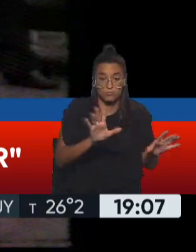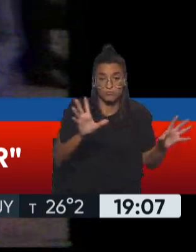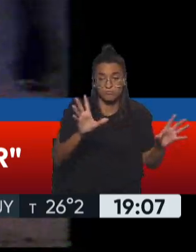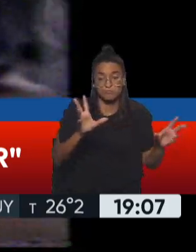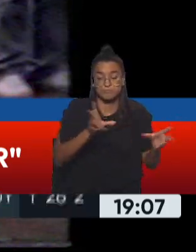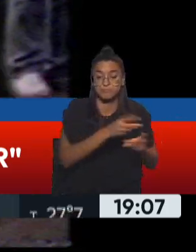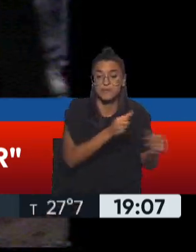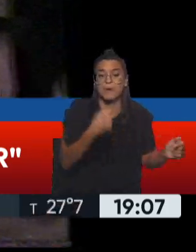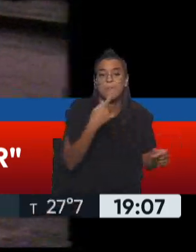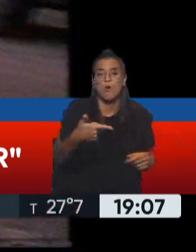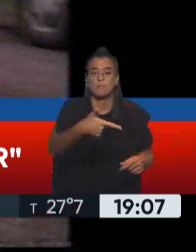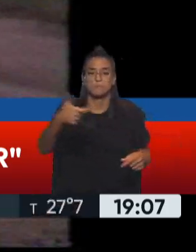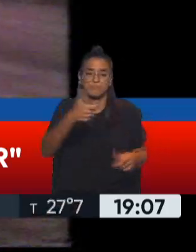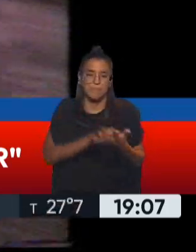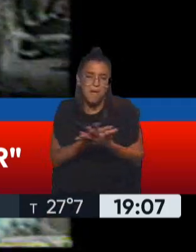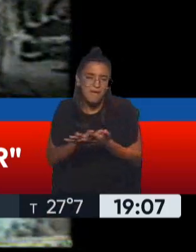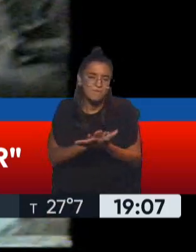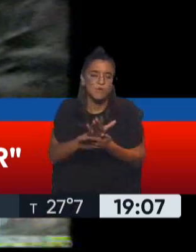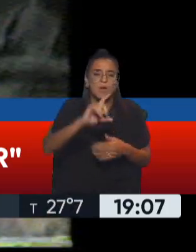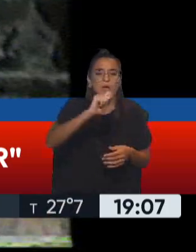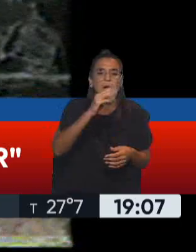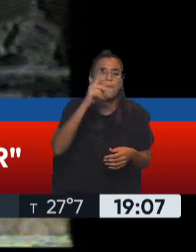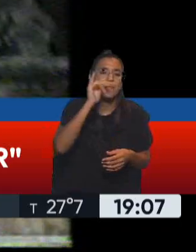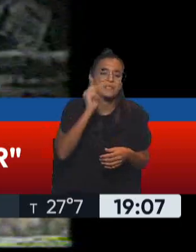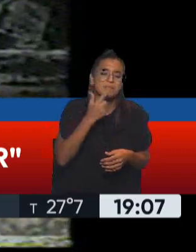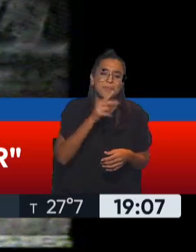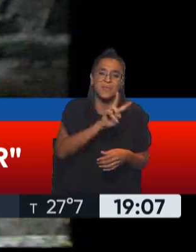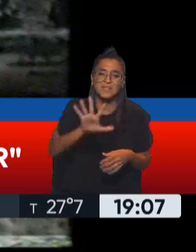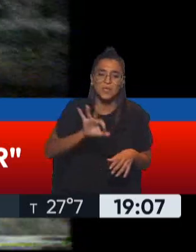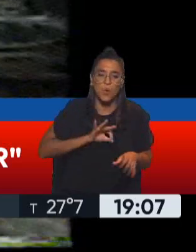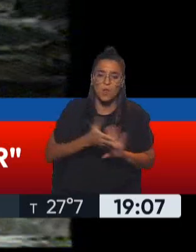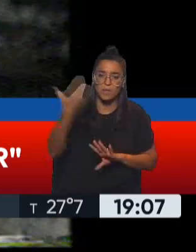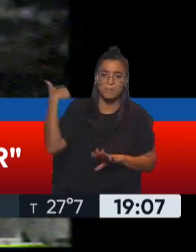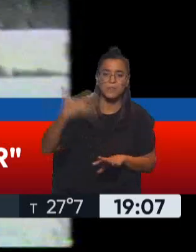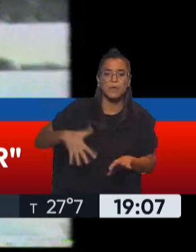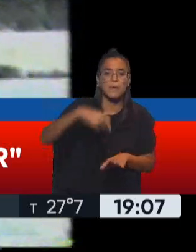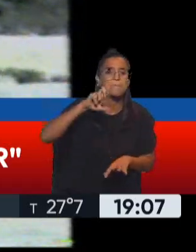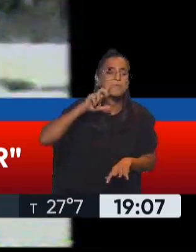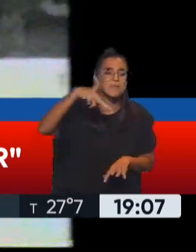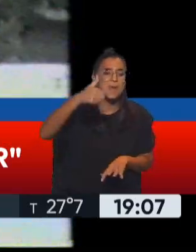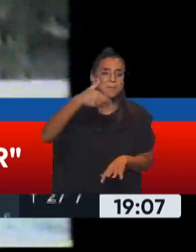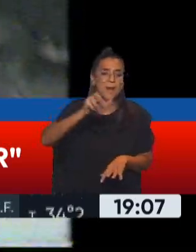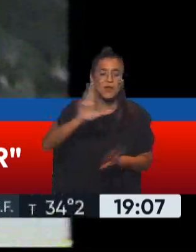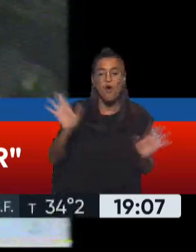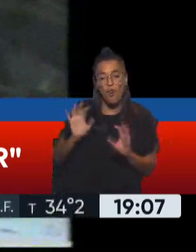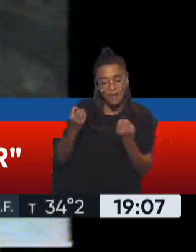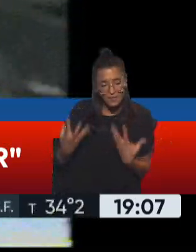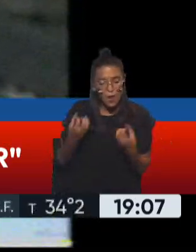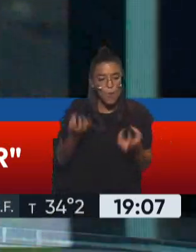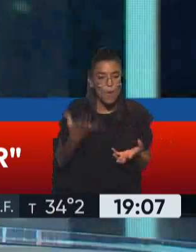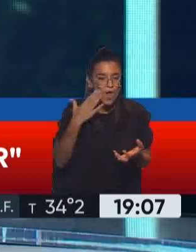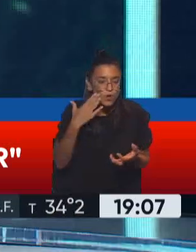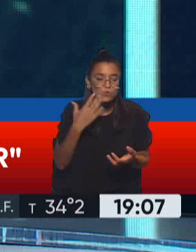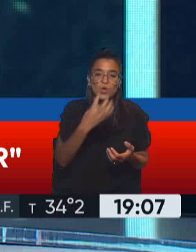este asesinato mafioso de José Luis Cabezas hace 25 años atrás en la ciudad de Pinamar. Gisela, ¿cómo estás? Buenas noches,